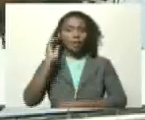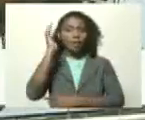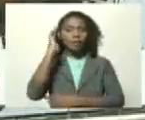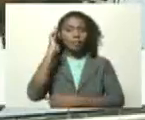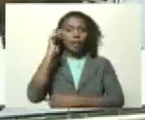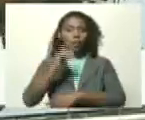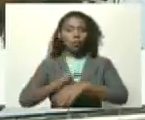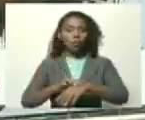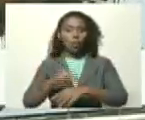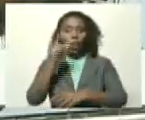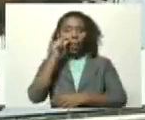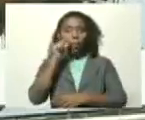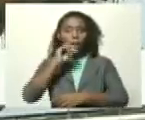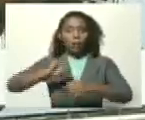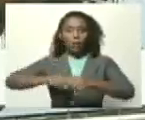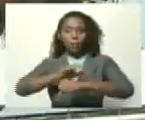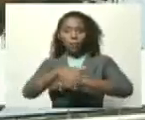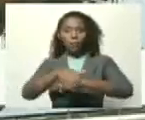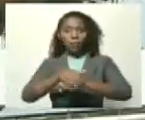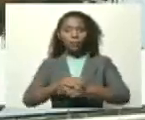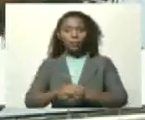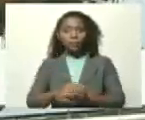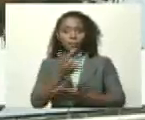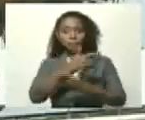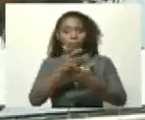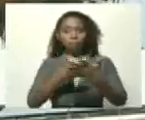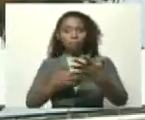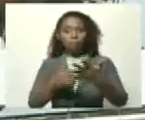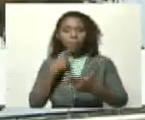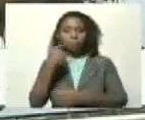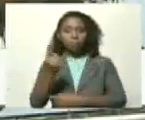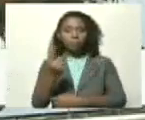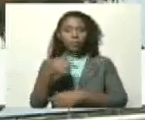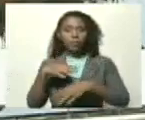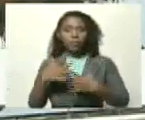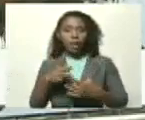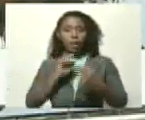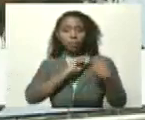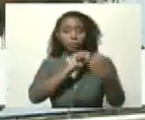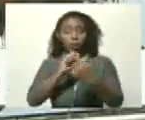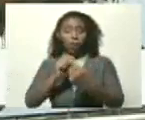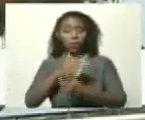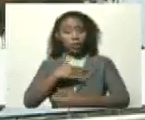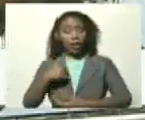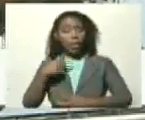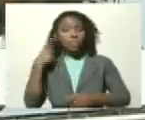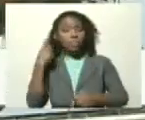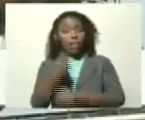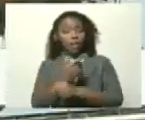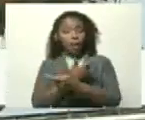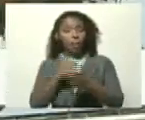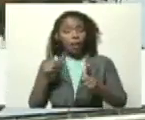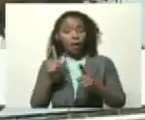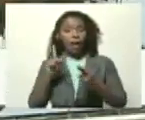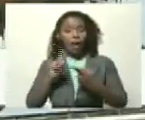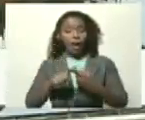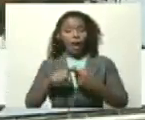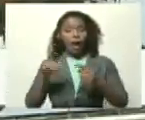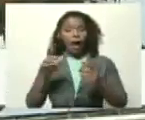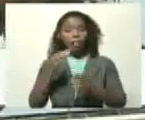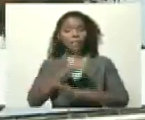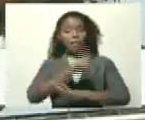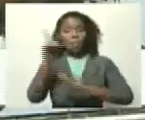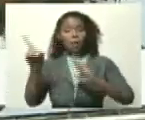el doctor Jorge Rodríguez, textualmente sentenciaba: quieren diálogo, pero deben liberar de inmediato al